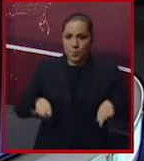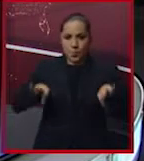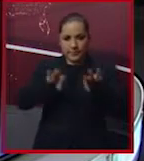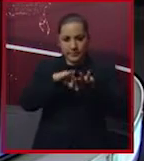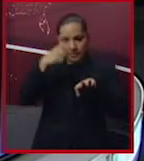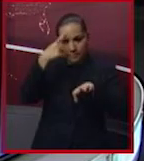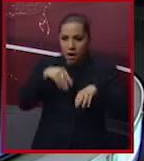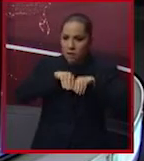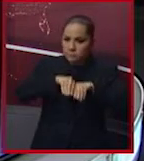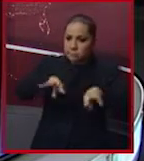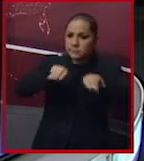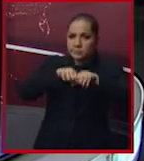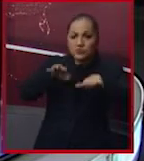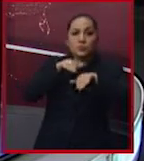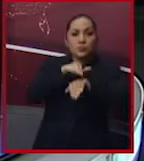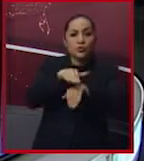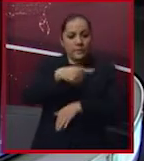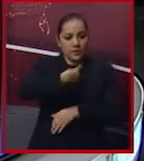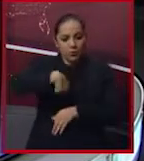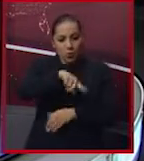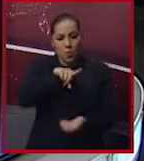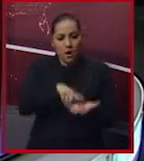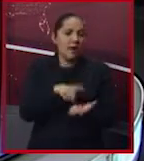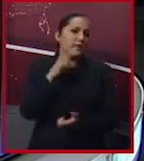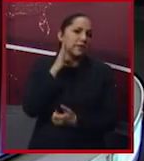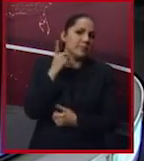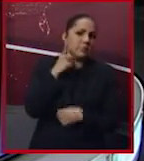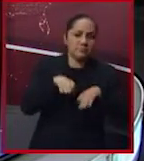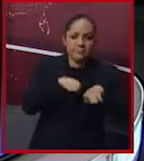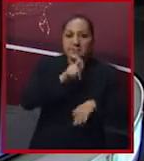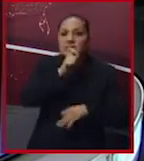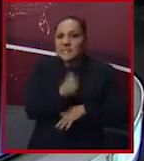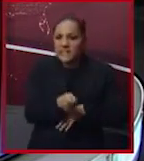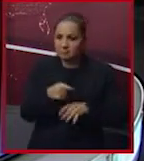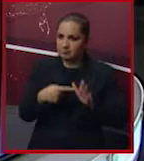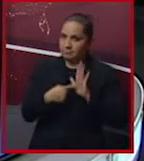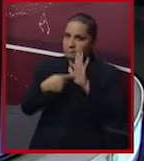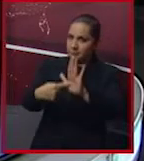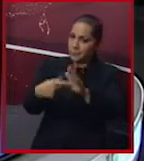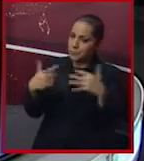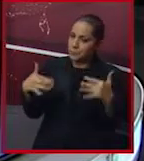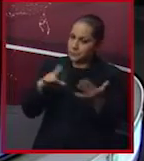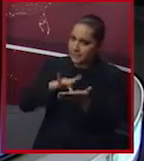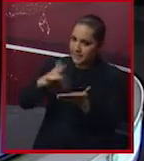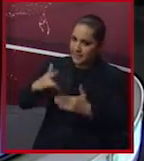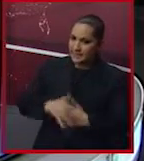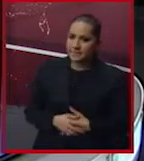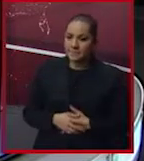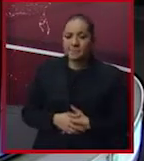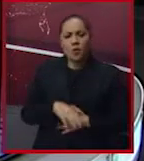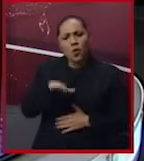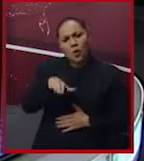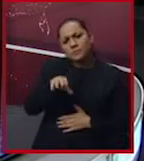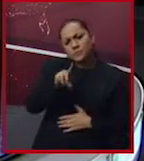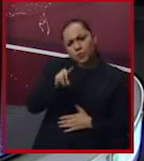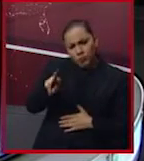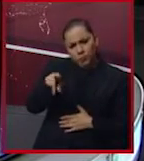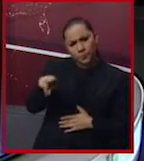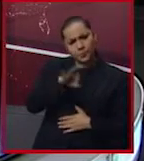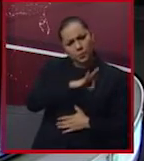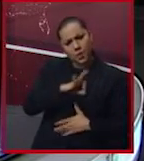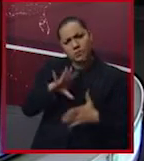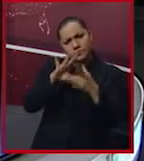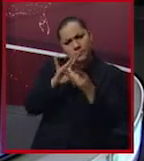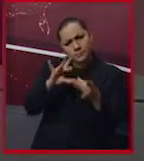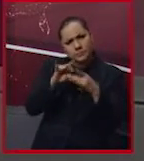difundir las tareas que se realizan aquí en la Cámara de Diputados. Doctor, platíquenos un poco acerca precisamente de los